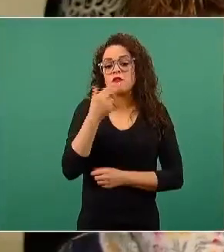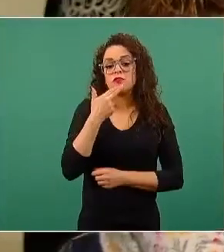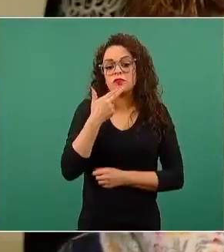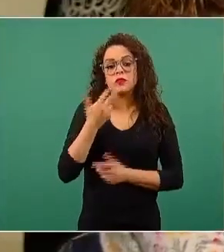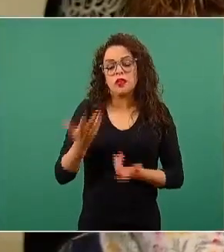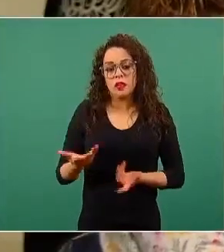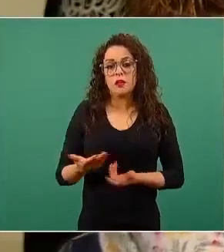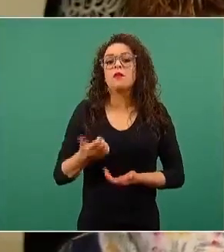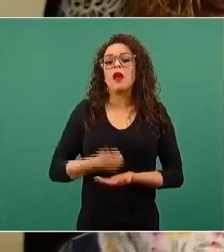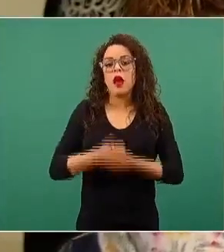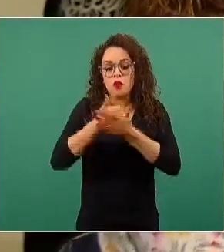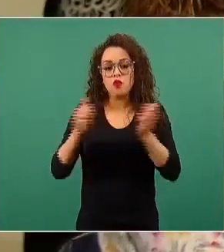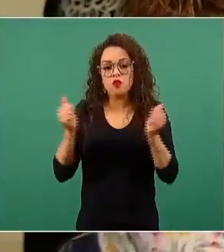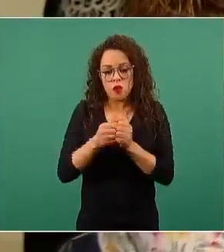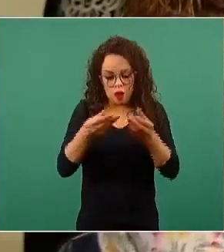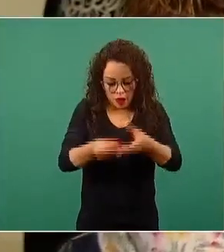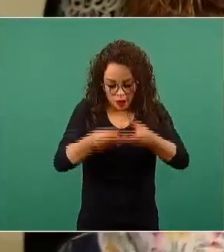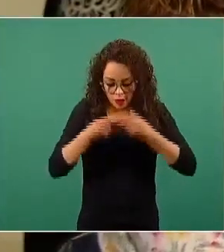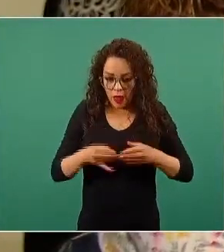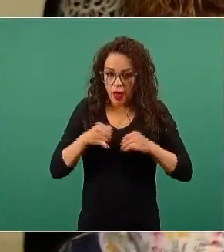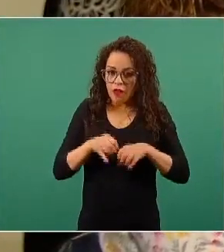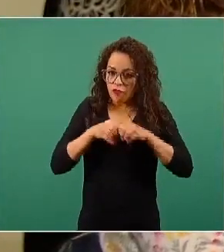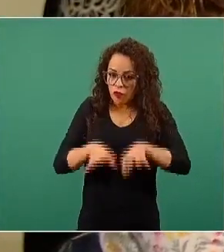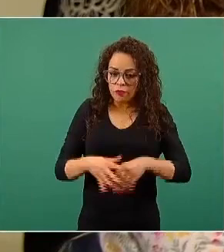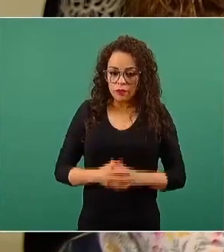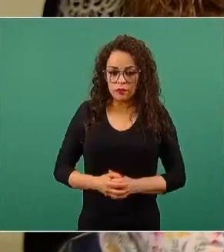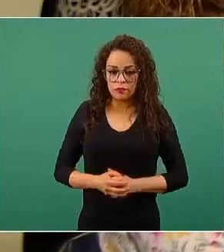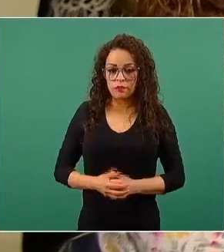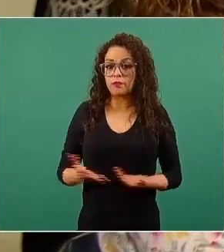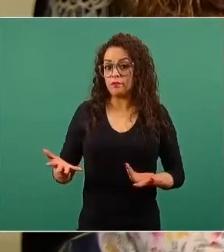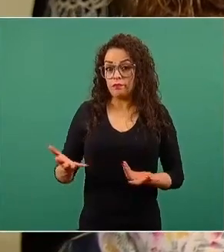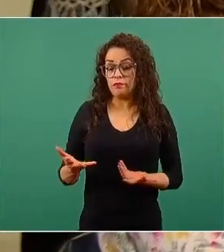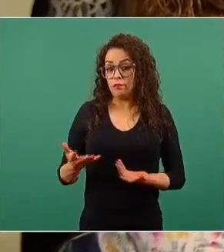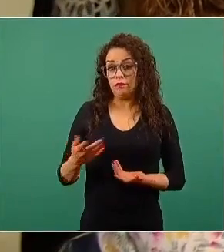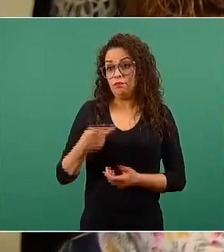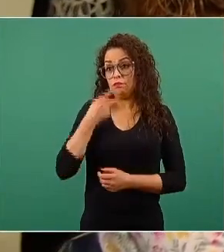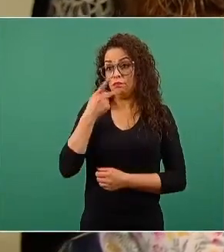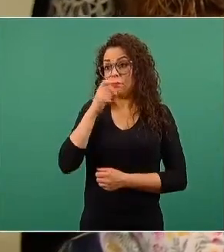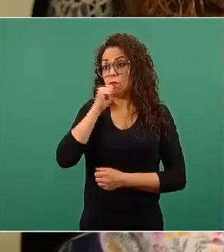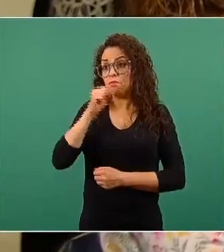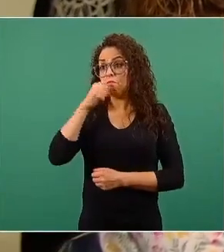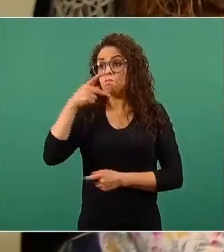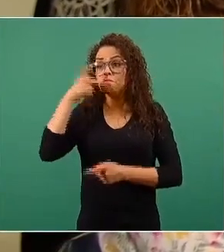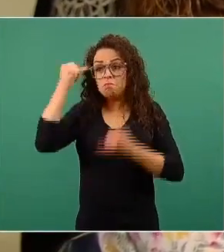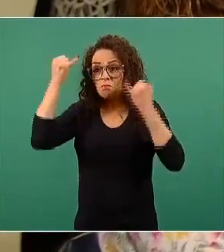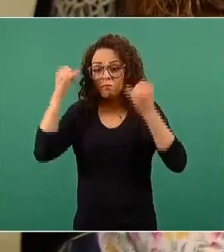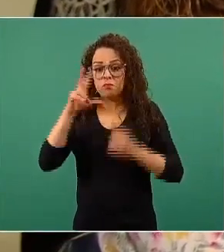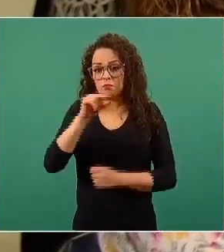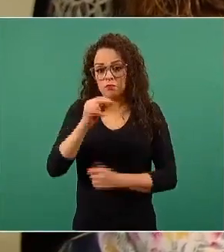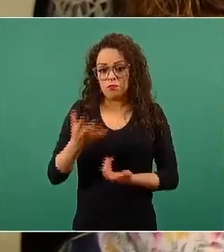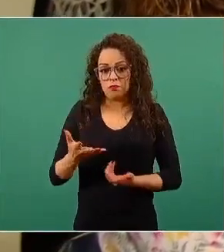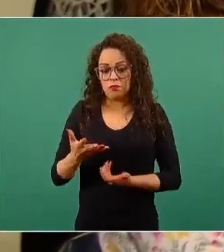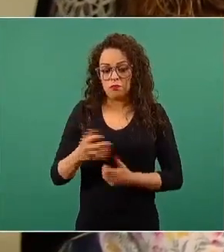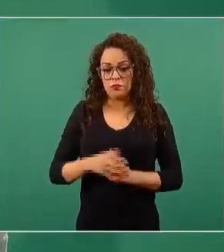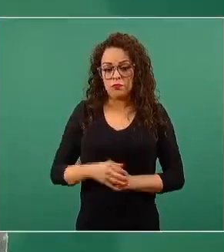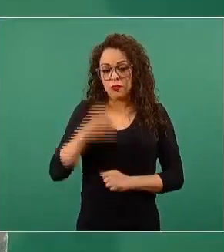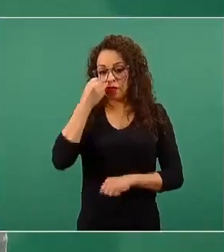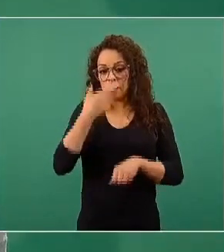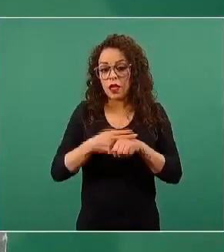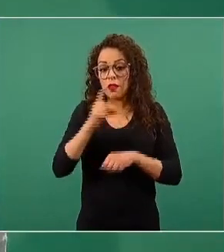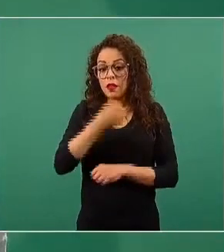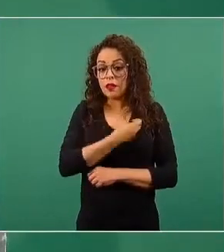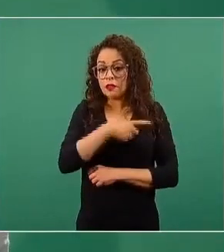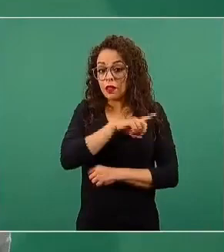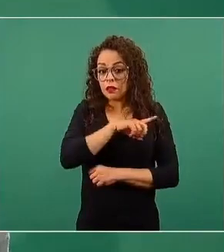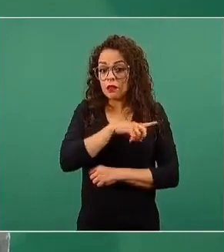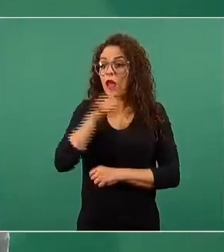y ayúdenos. Las secretarías nos han confirmado que no ha empezado. ¿Las secretarías de? De salud. ¿De las entidades nos federativas? dijeron en el Estado de